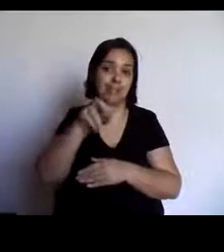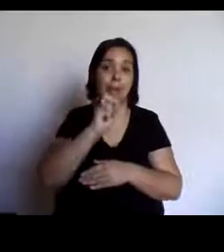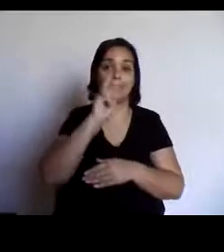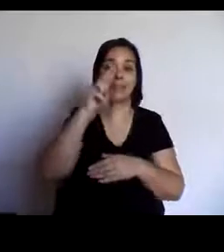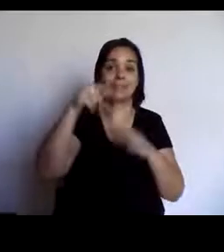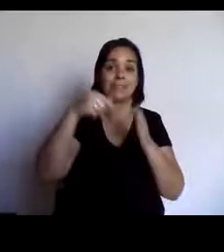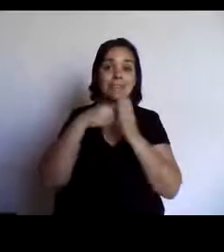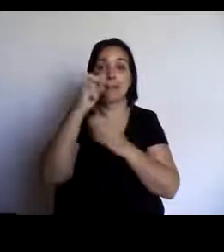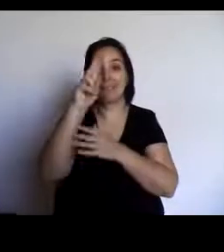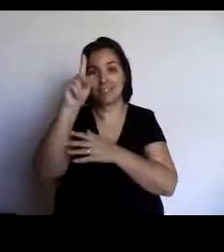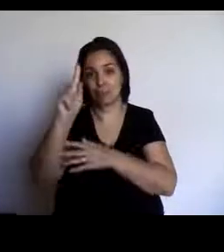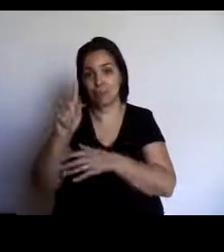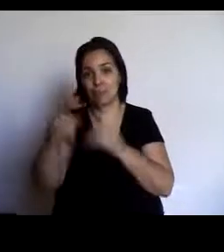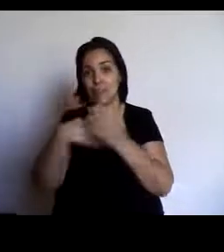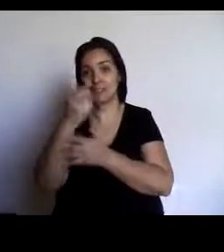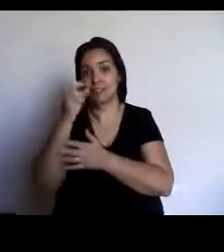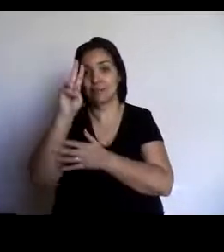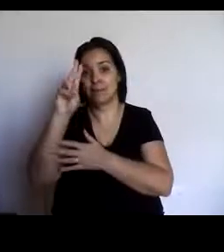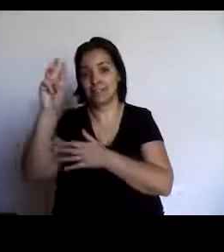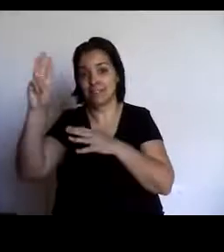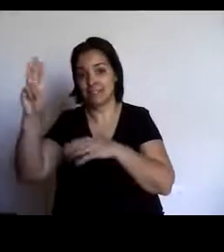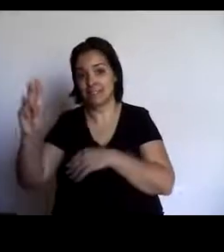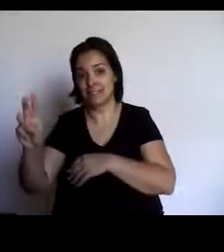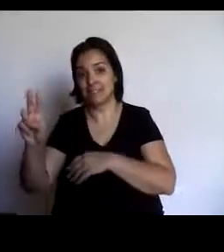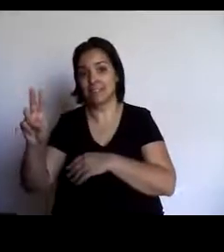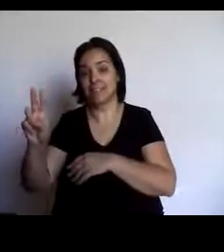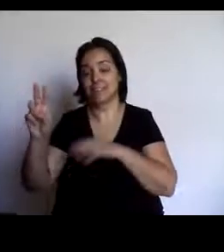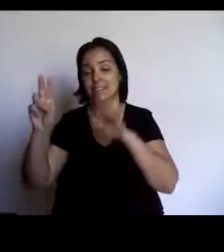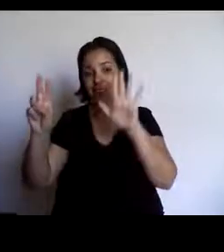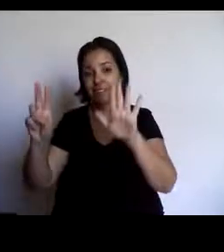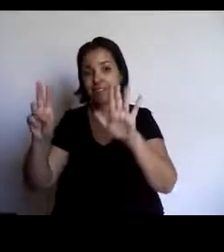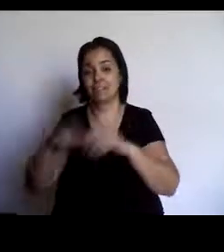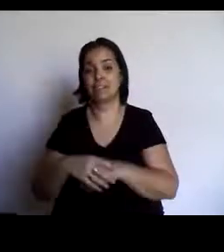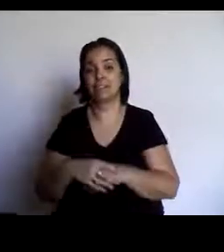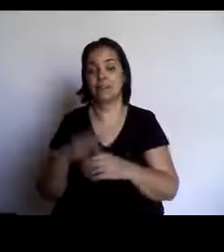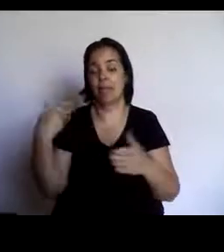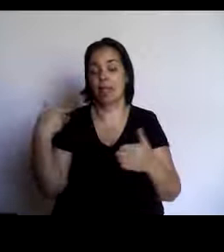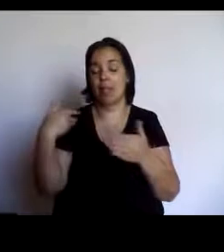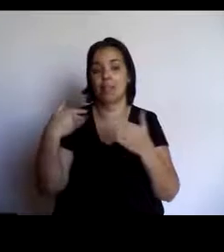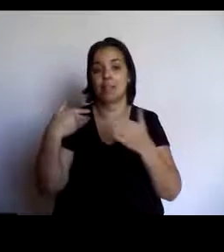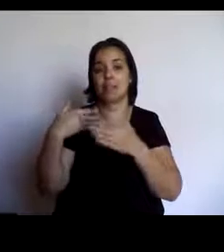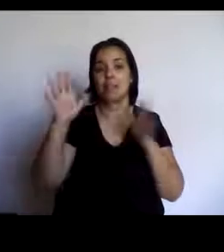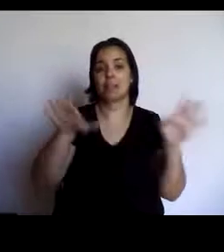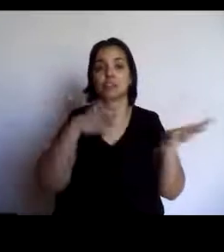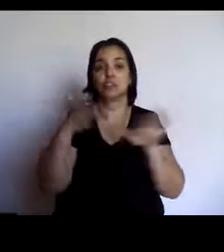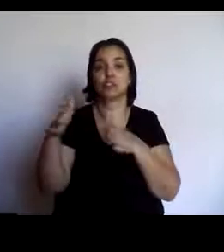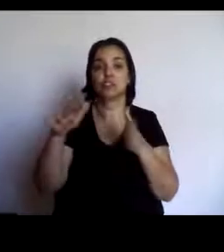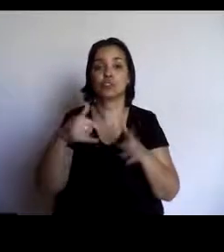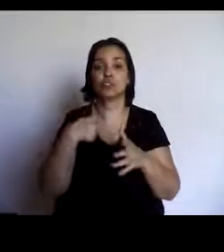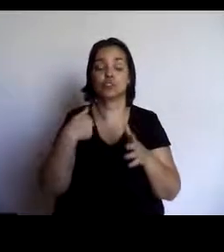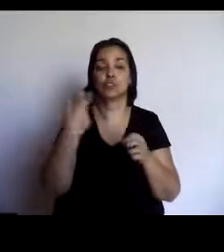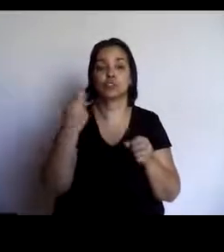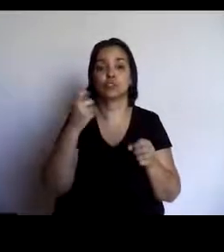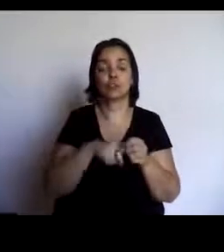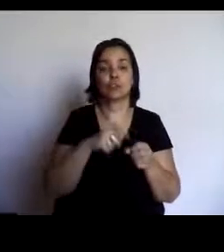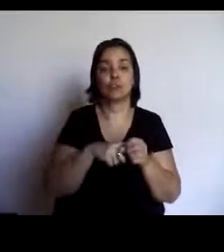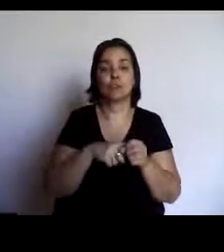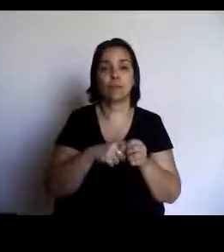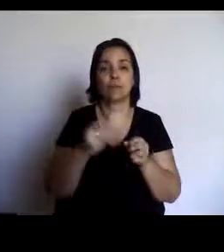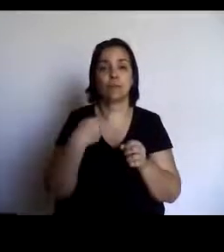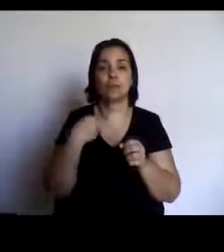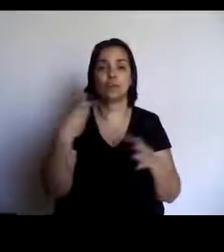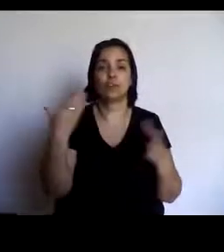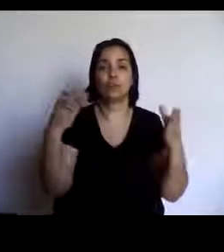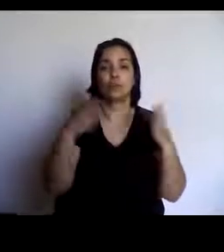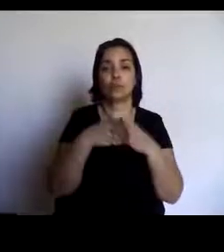21-27. Y bueno, parece que hace poco, en marzo, yo participé en un grupo